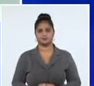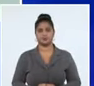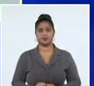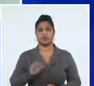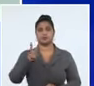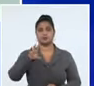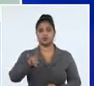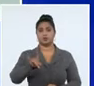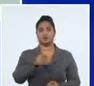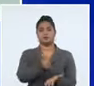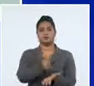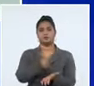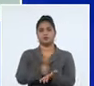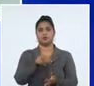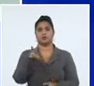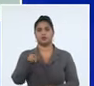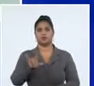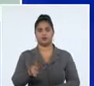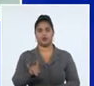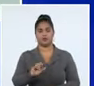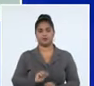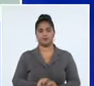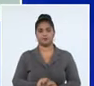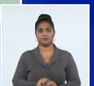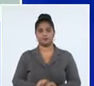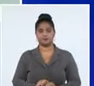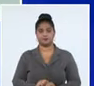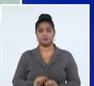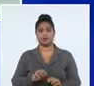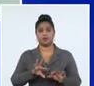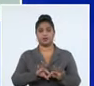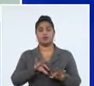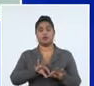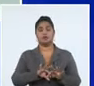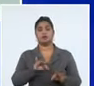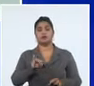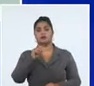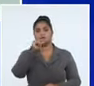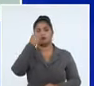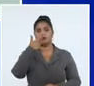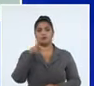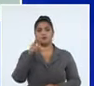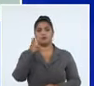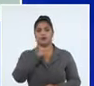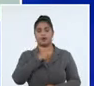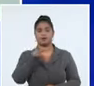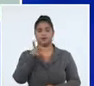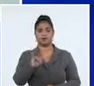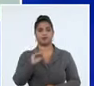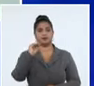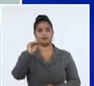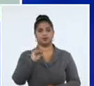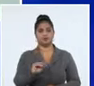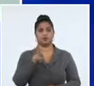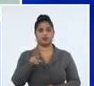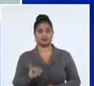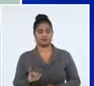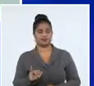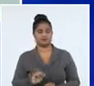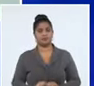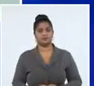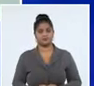reporta 29, Ibarra y Báguanos 26, Calixto García 12, Urbano Noris 8,